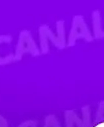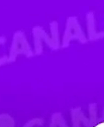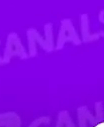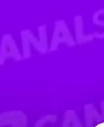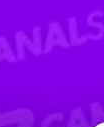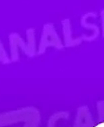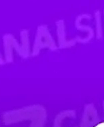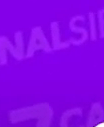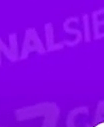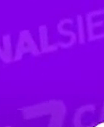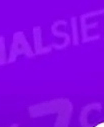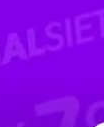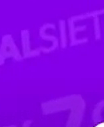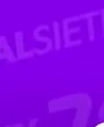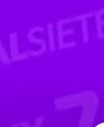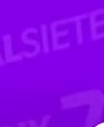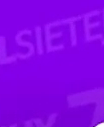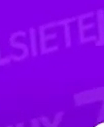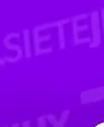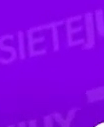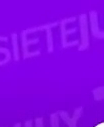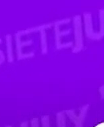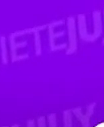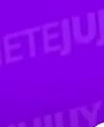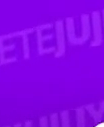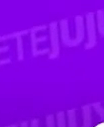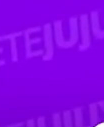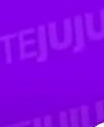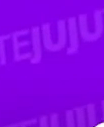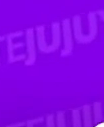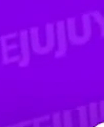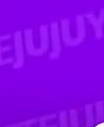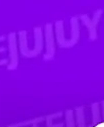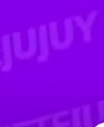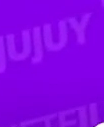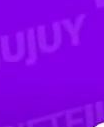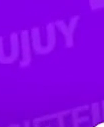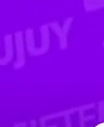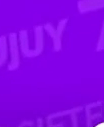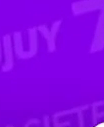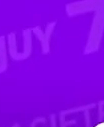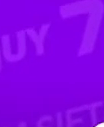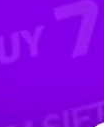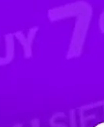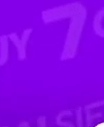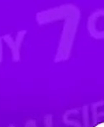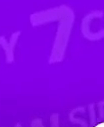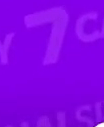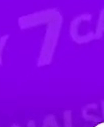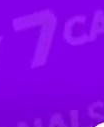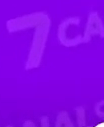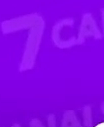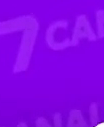digamos pero sí que por ahí el tema del recorrido siempre están su surgiendo robo obviamente hay mucha inseguridad porque sabemos que